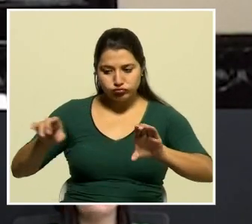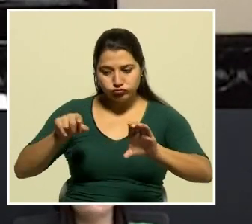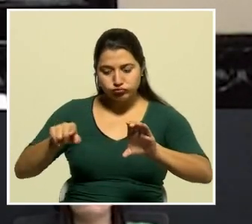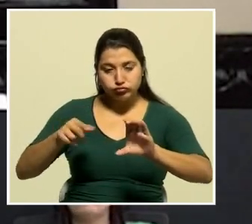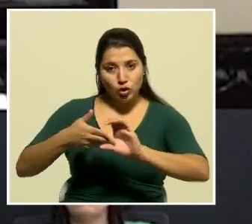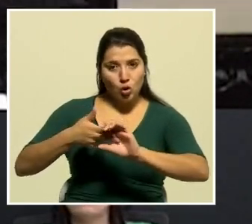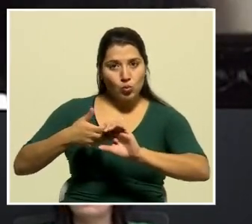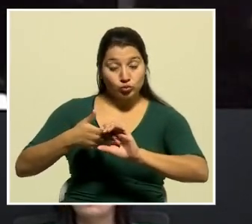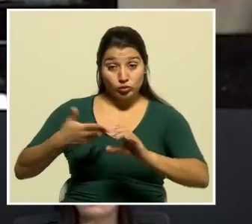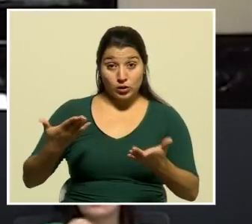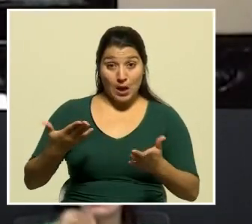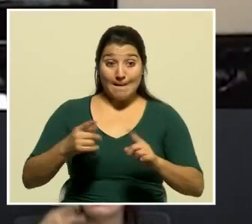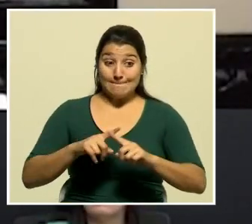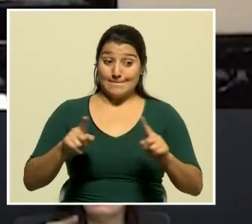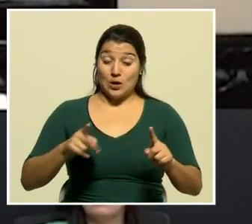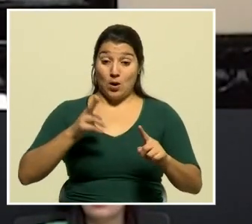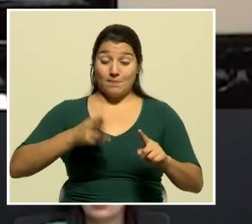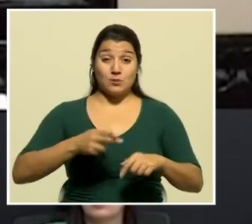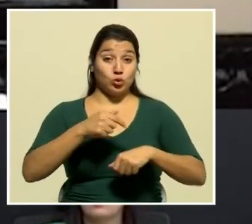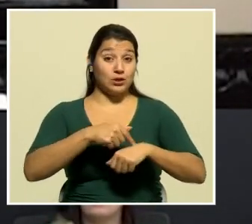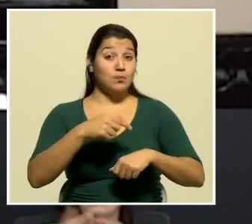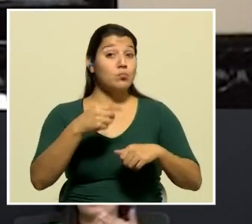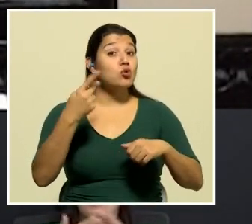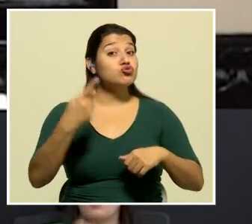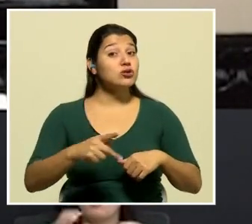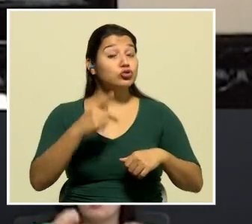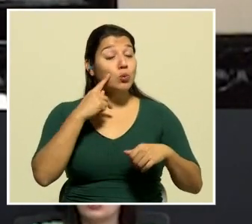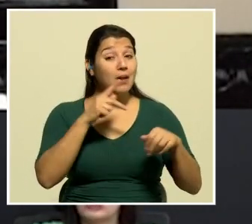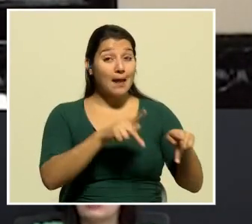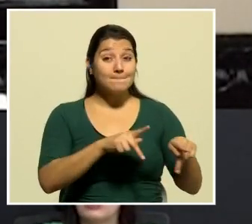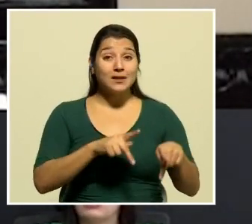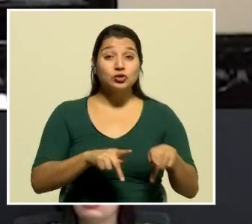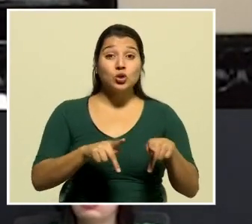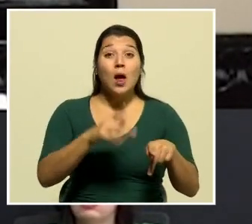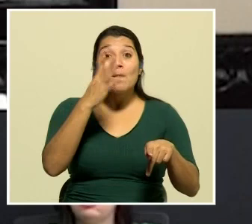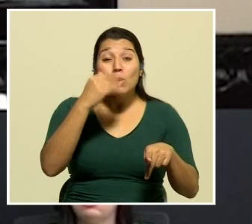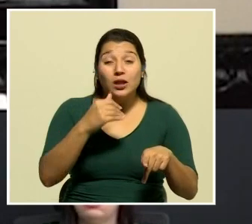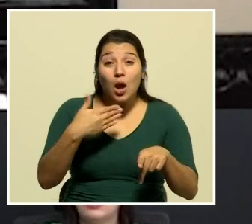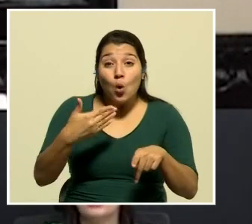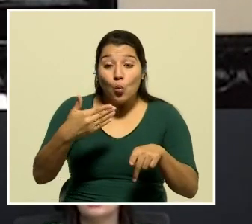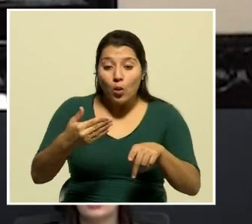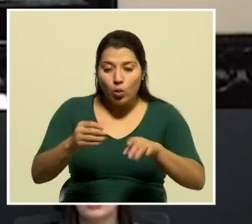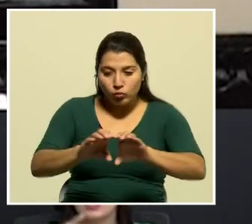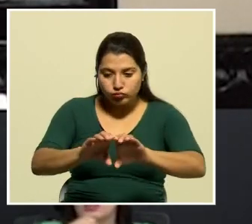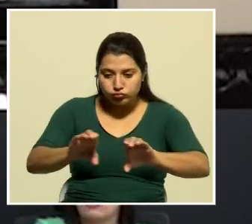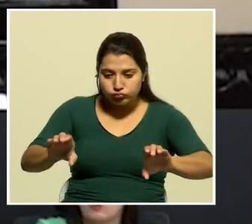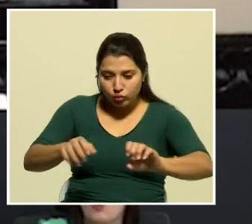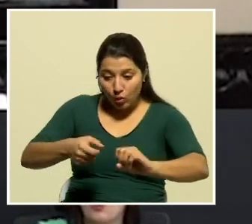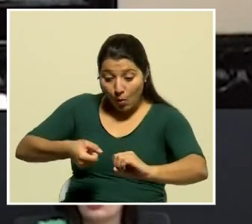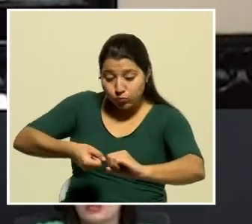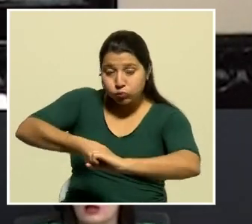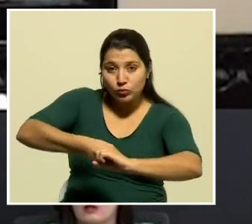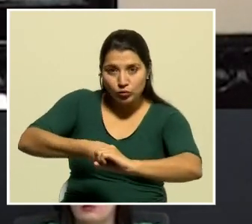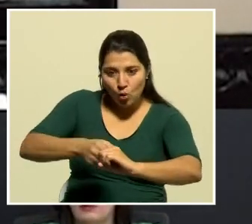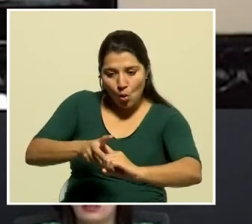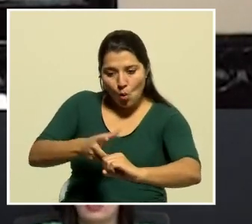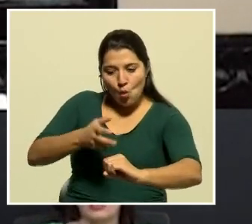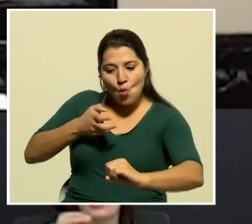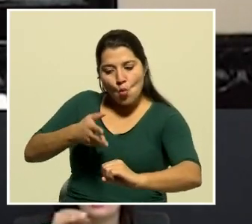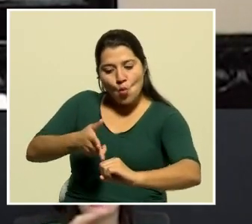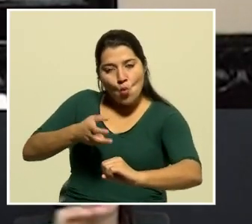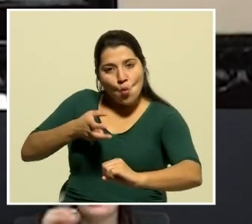las poblaciones por un posible derrame de estos líquidos, de estos combustibles, y